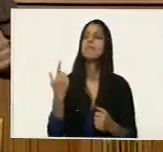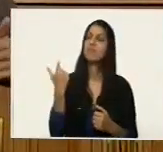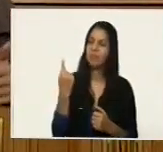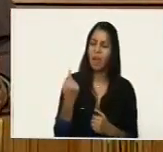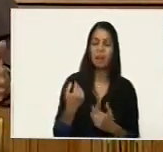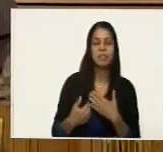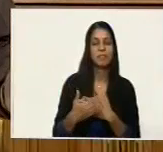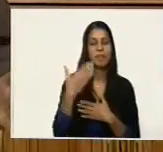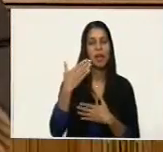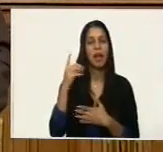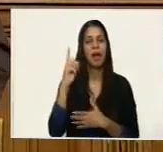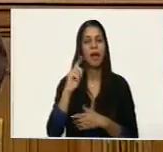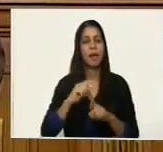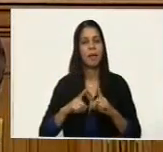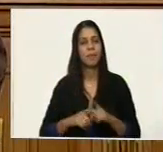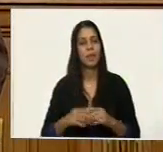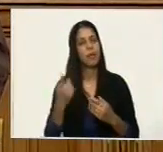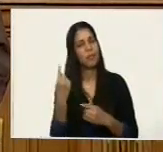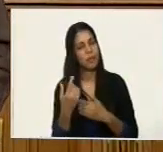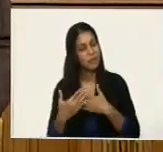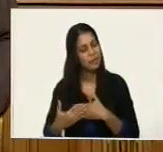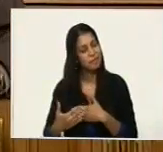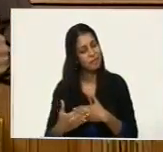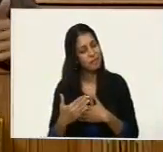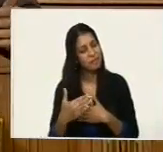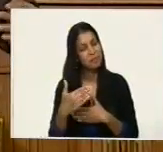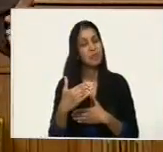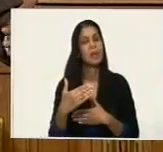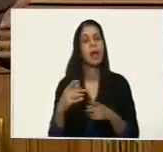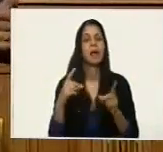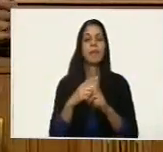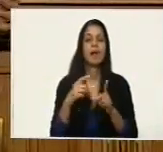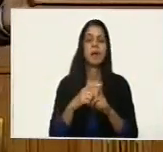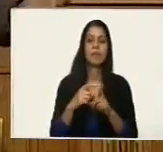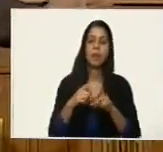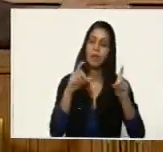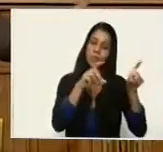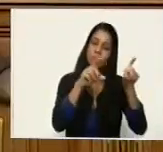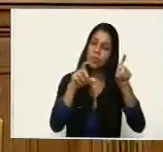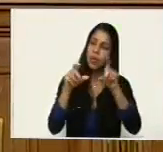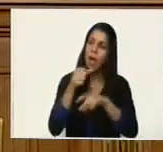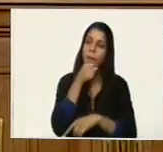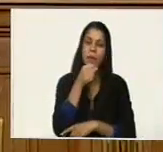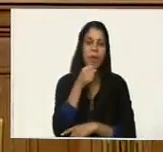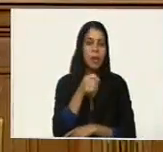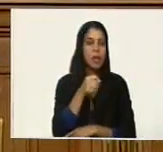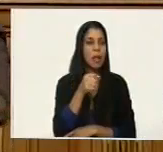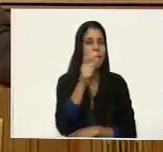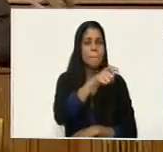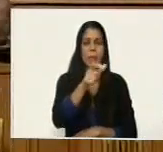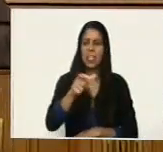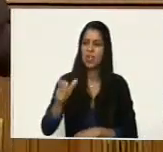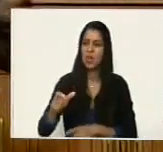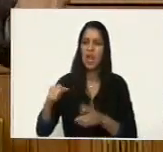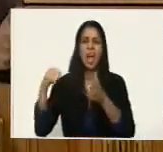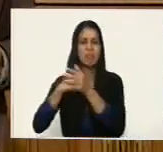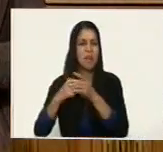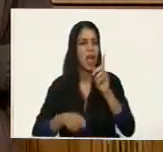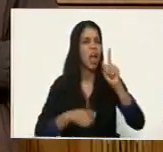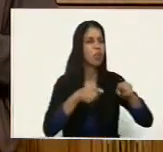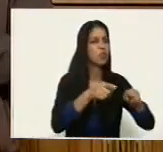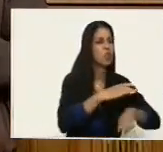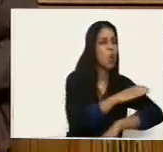Es el manejo que se hace con las palabras. Cuando yo daba clase de periodismo, yo tuve muchos alumnos de izquierda y de derecha y de centro y de